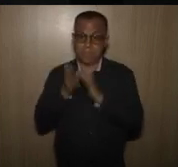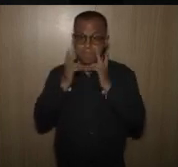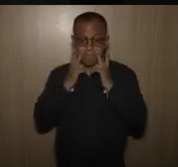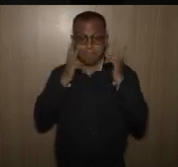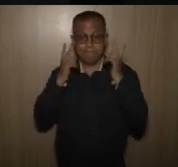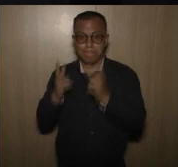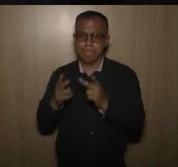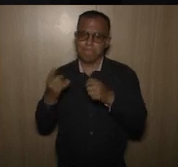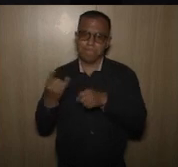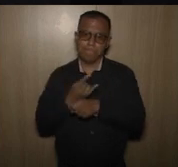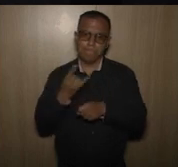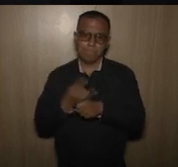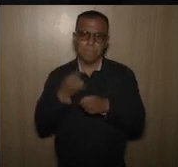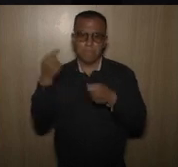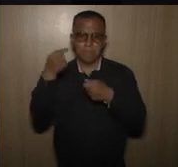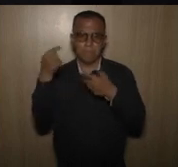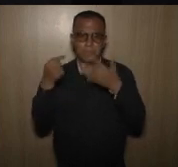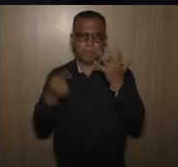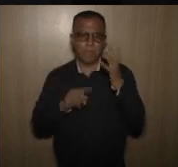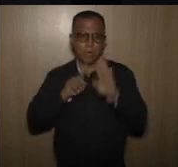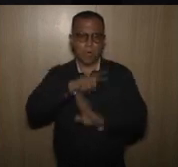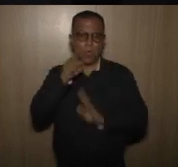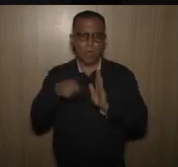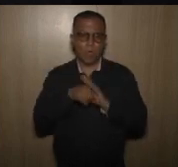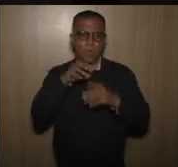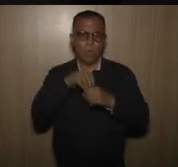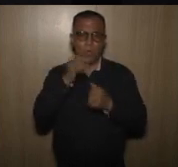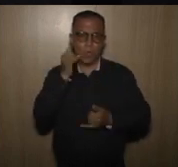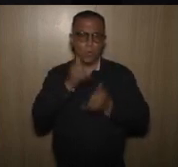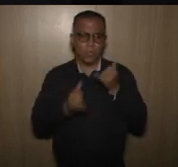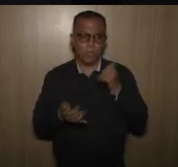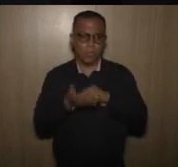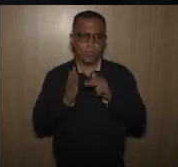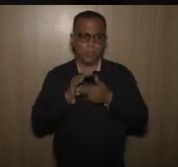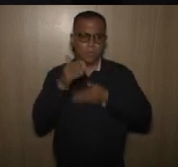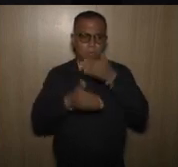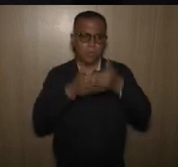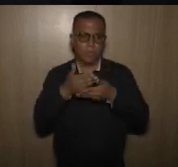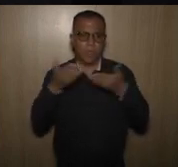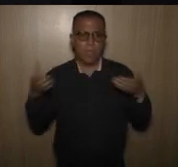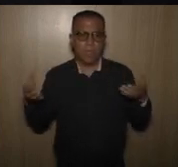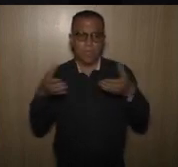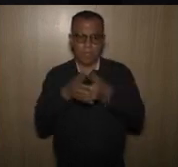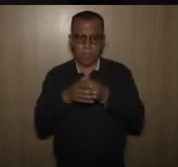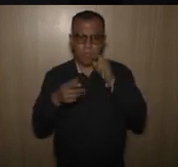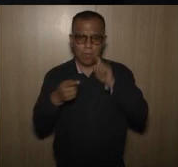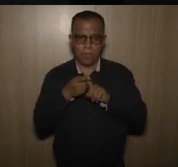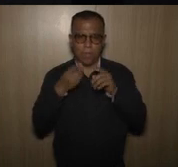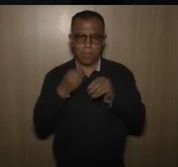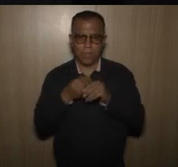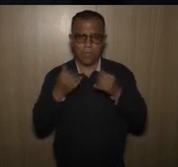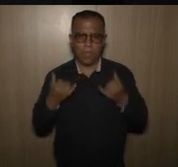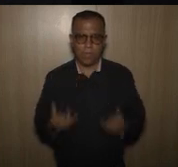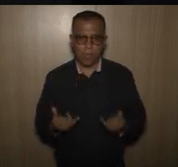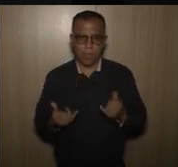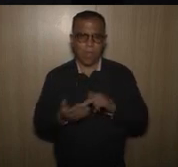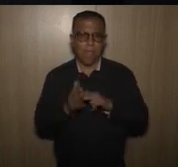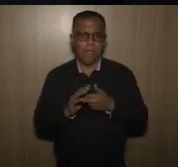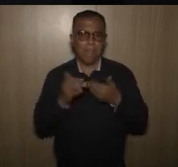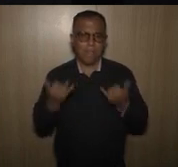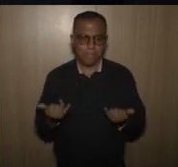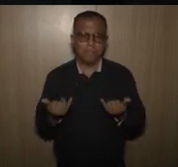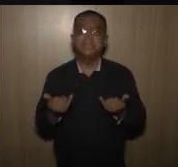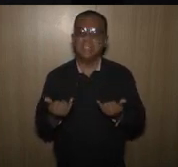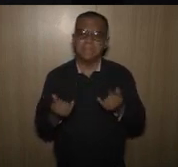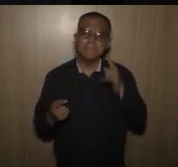visualizaciones a través de herramientas de última generación. En este sentido, el sistema adicionalmente